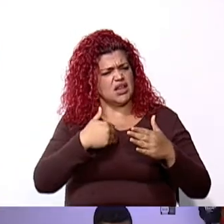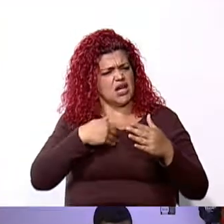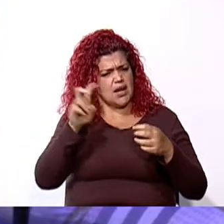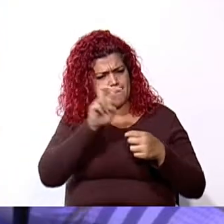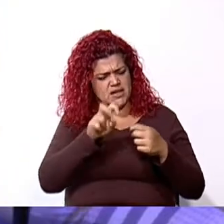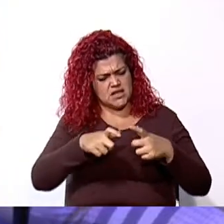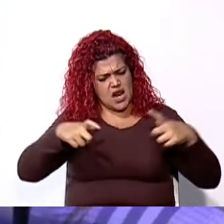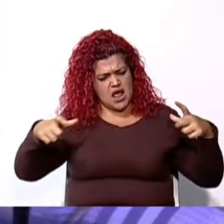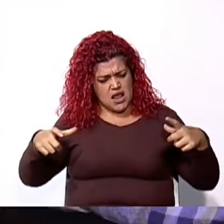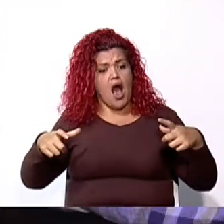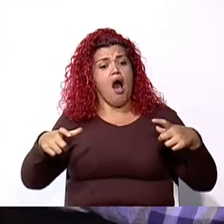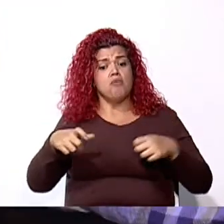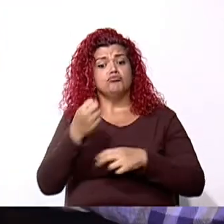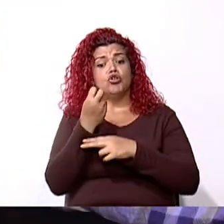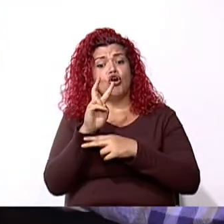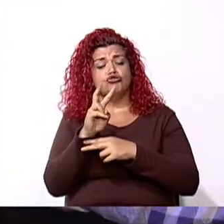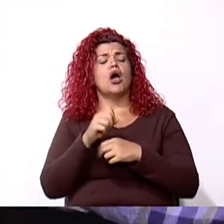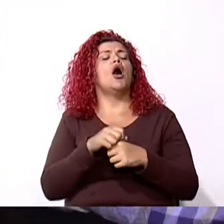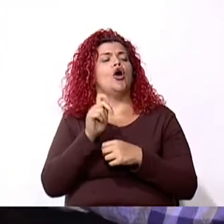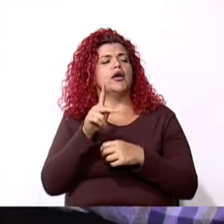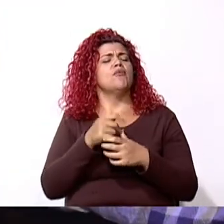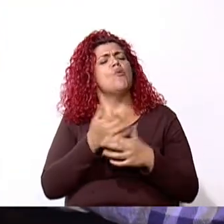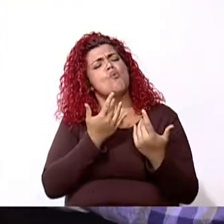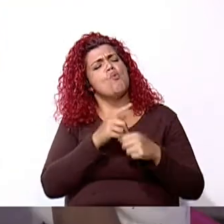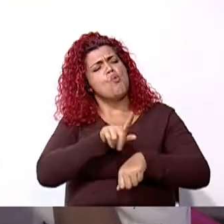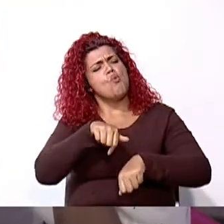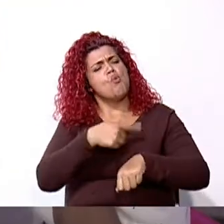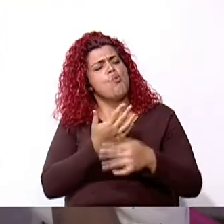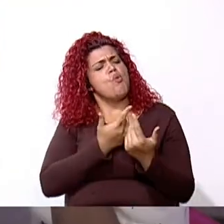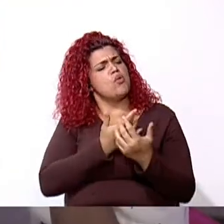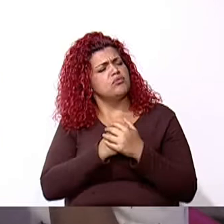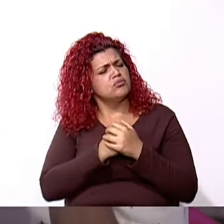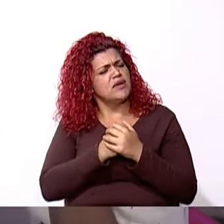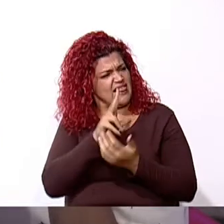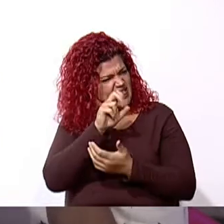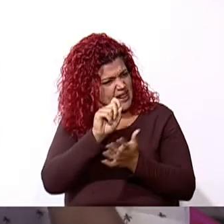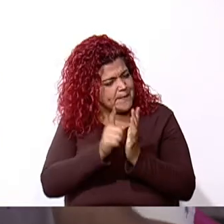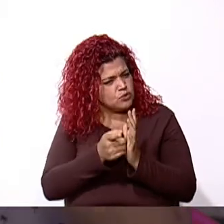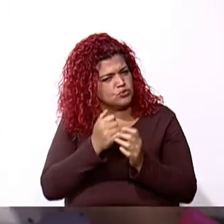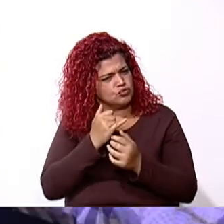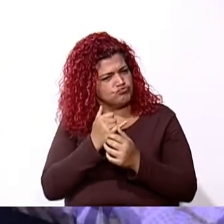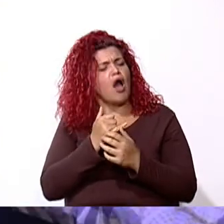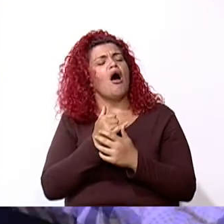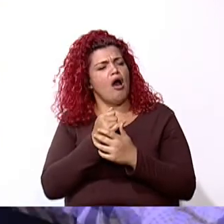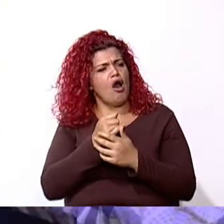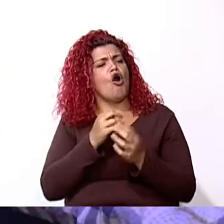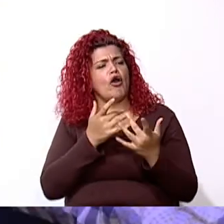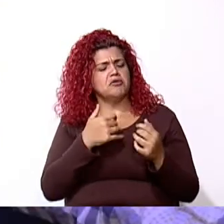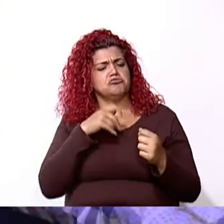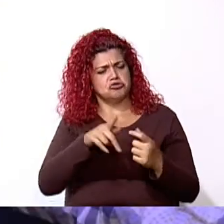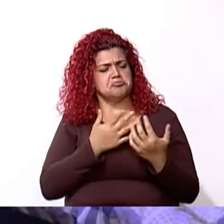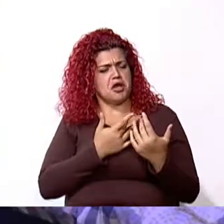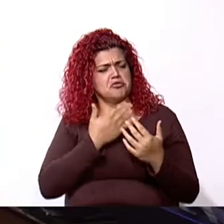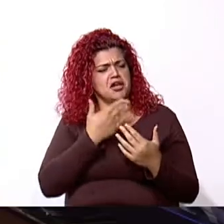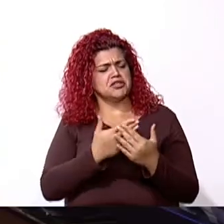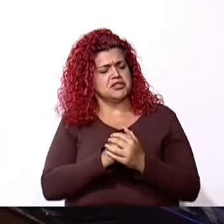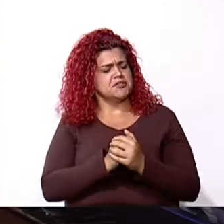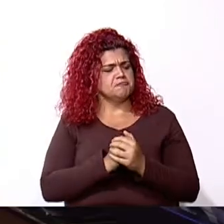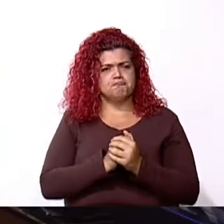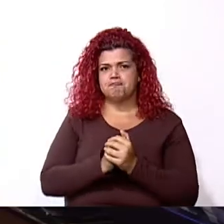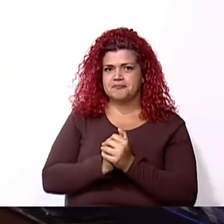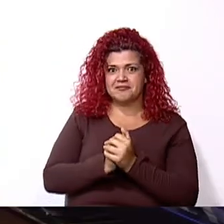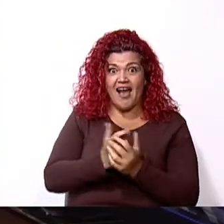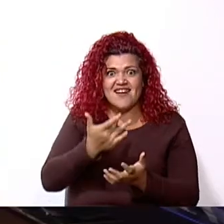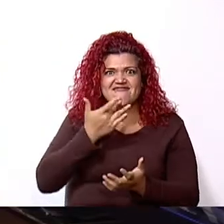12. Ah, ok, sí. ¿Y en cuánto duran? 30 minutos. Ah, está bien, yo aquí los espero, muchas gracias.